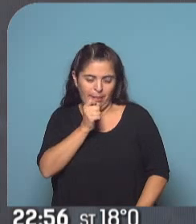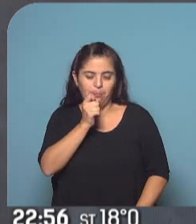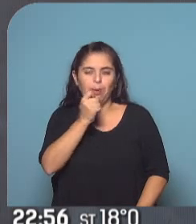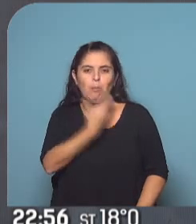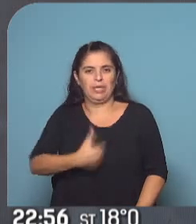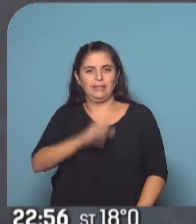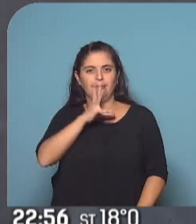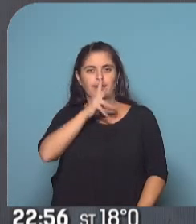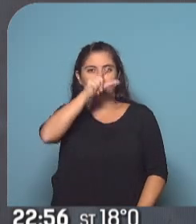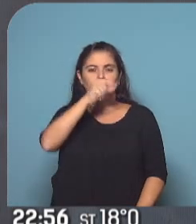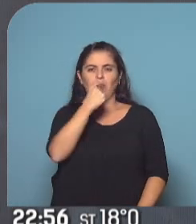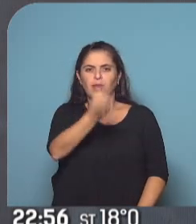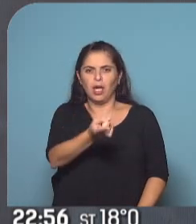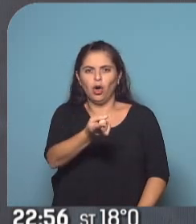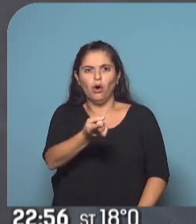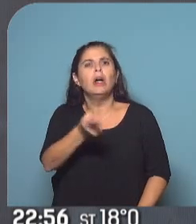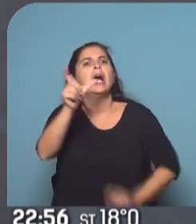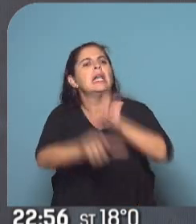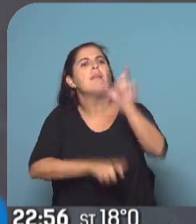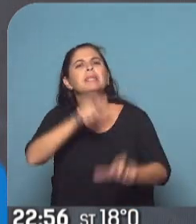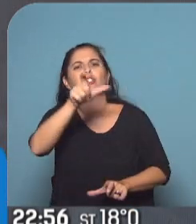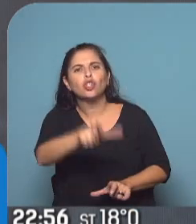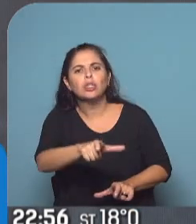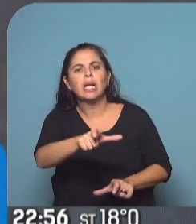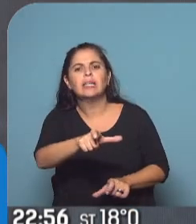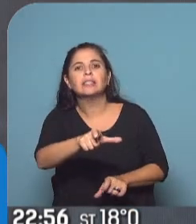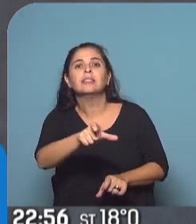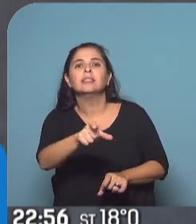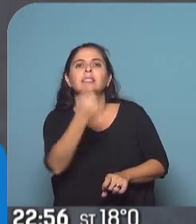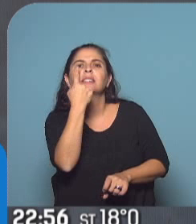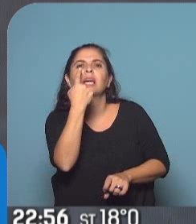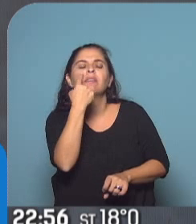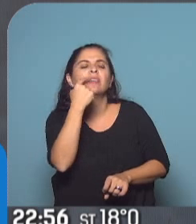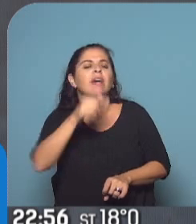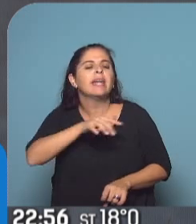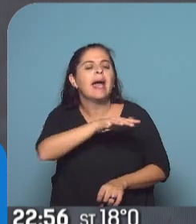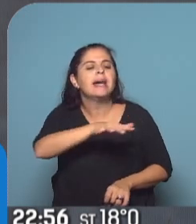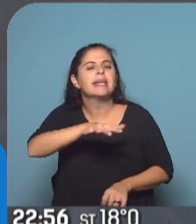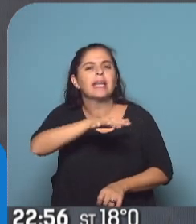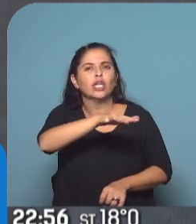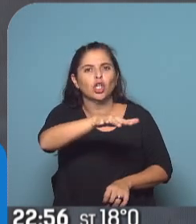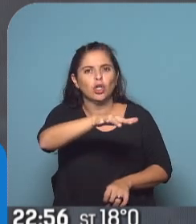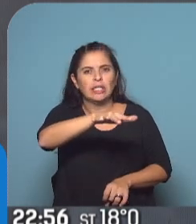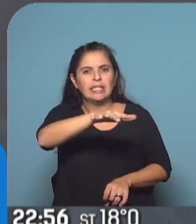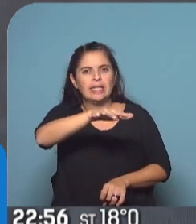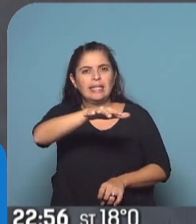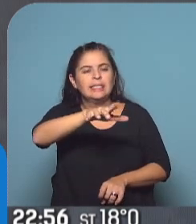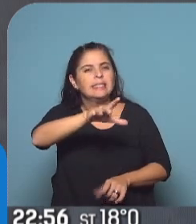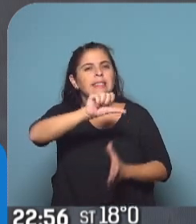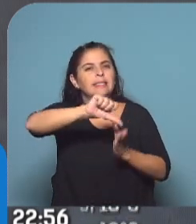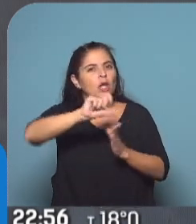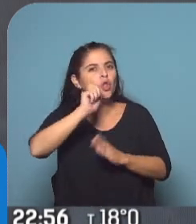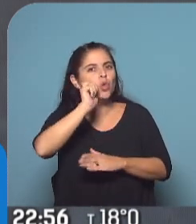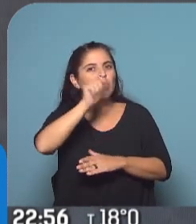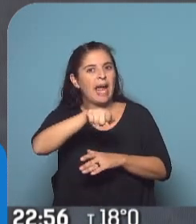facilitar la nacionalidad rusa de aquellas personas que vivan en regiones ucranianas cercanas a Rusia. Es decir, esta situación de tensión y de